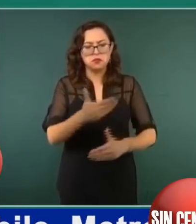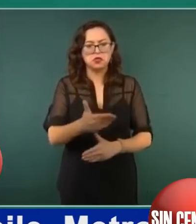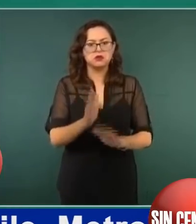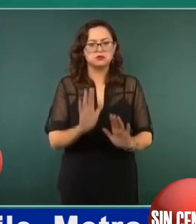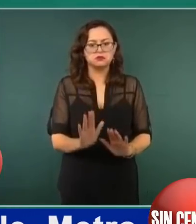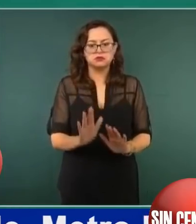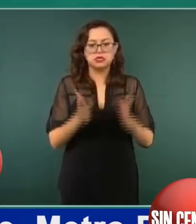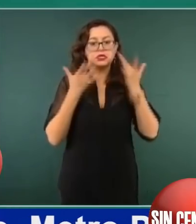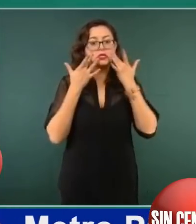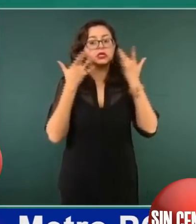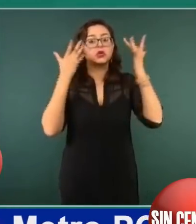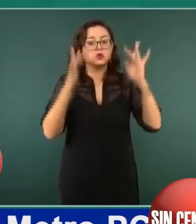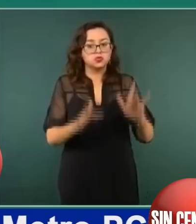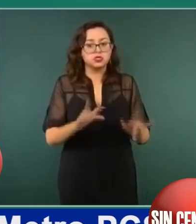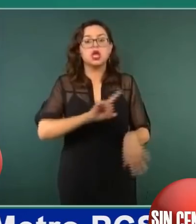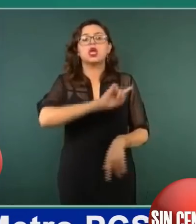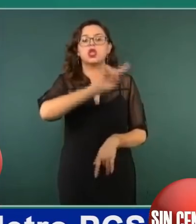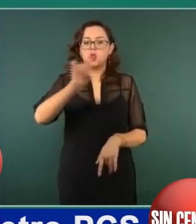vámonos.